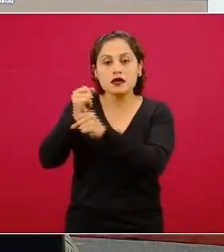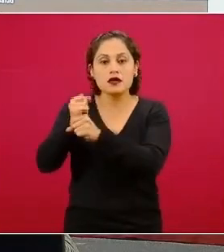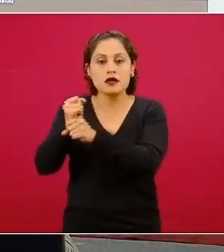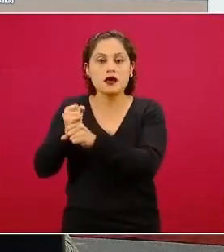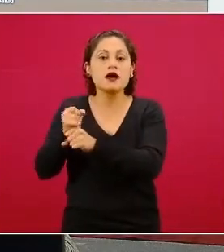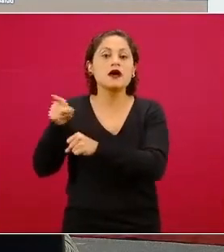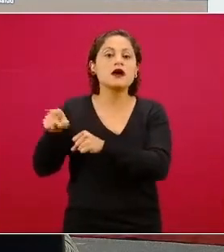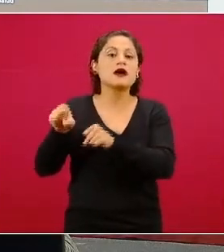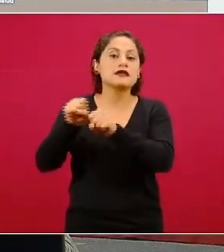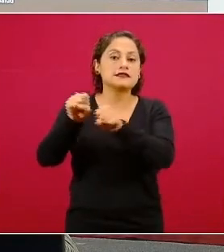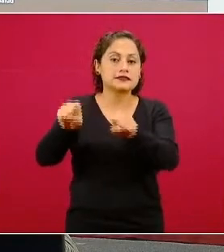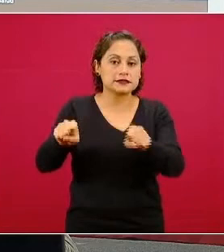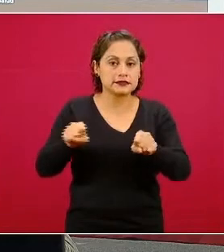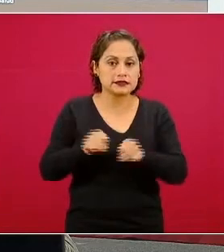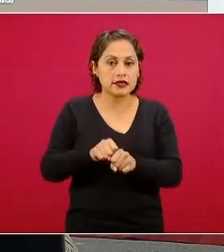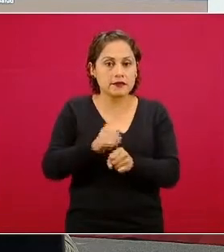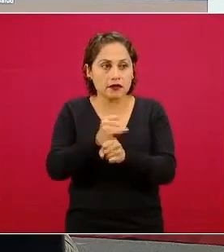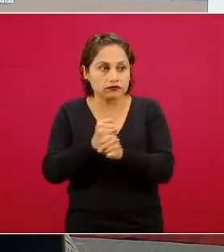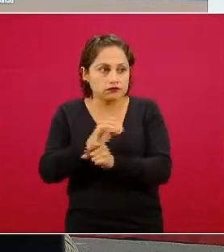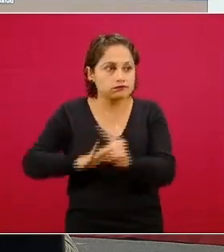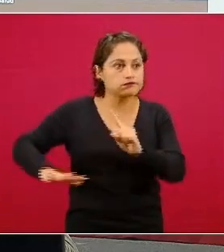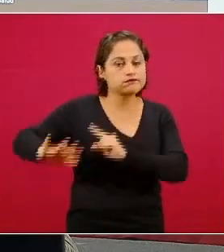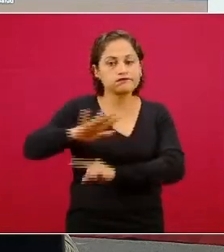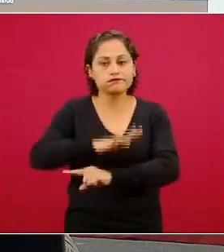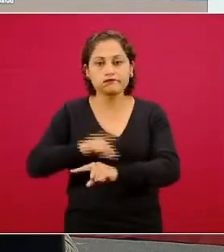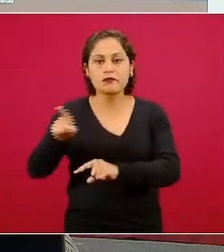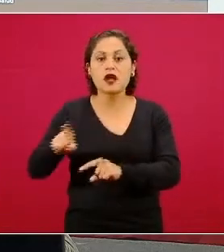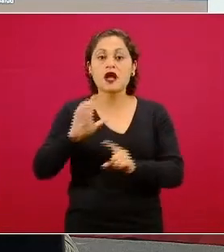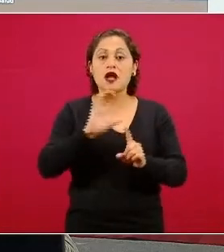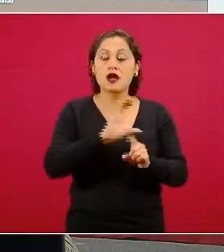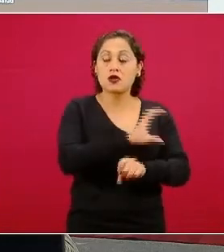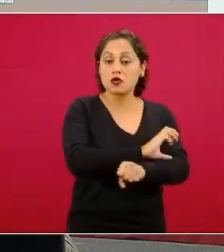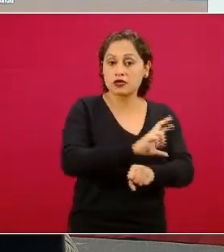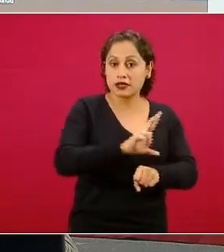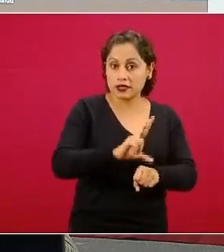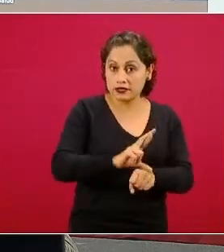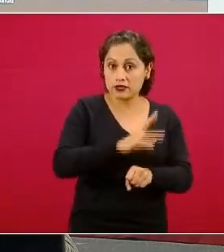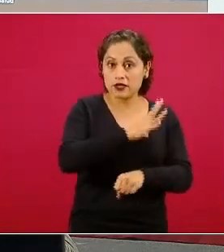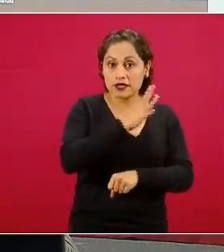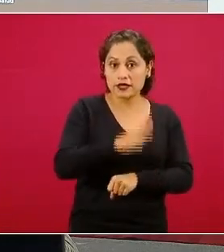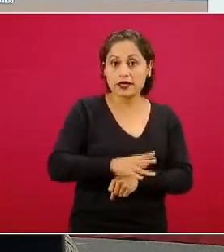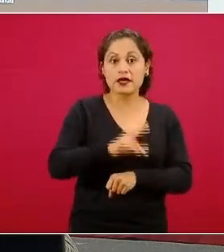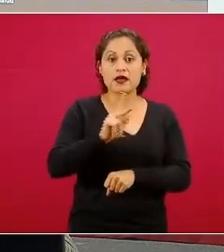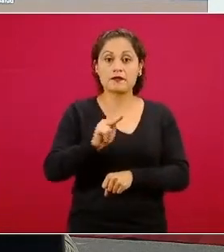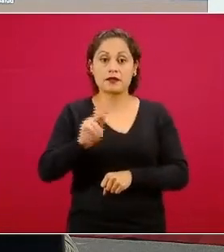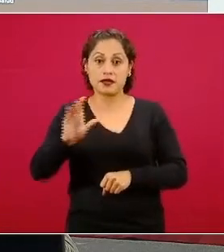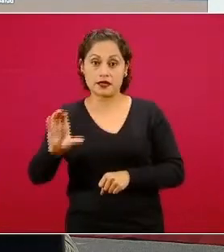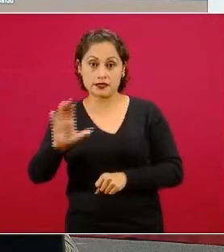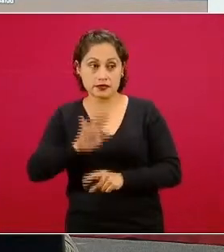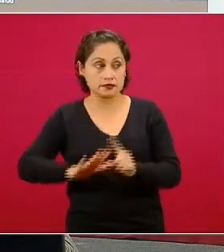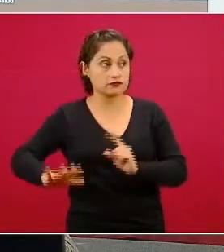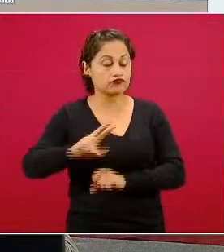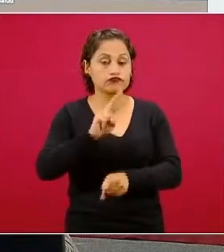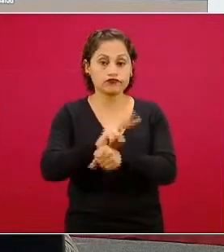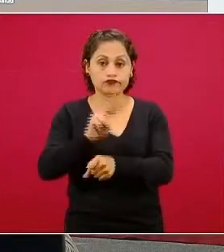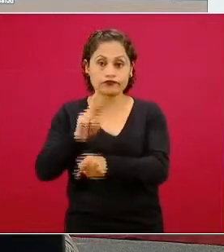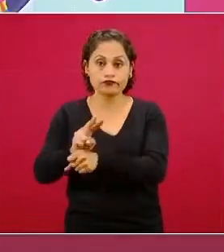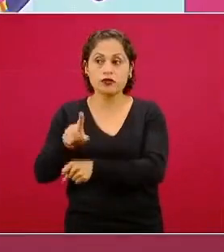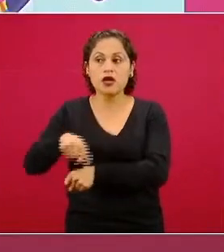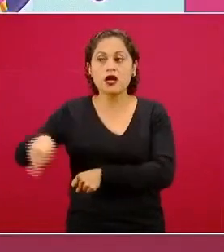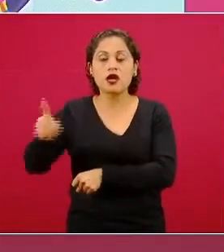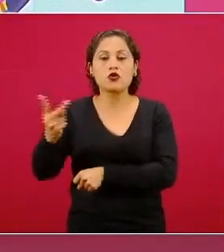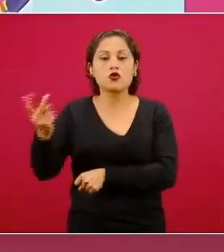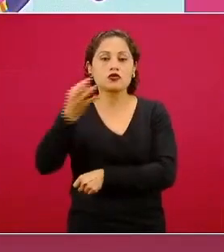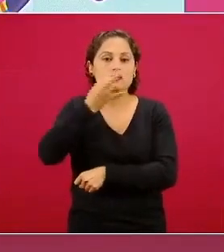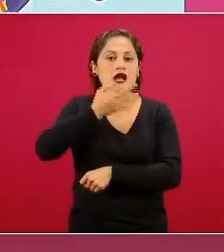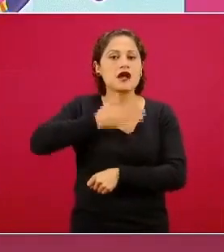Servicio Meteorológico Nacional y de la Coordinación General de Protección Civil, podría ser más frío o